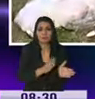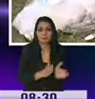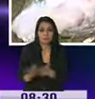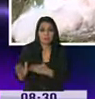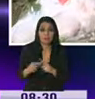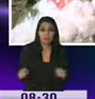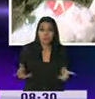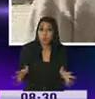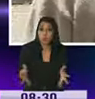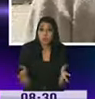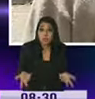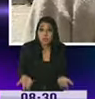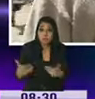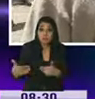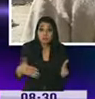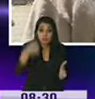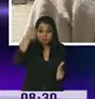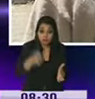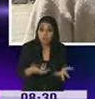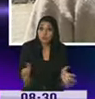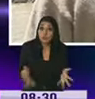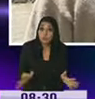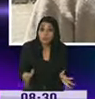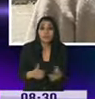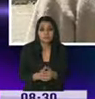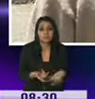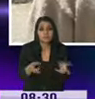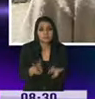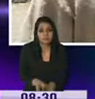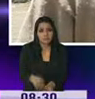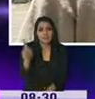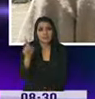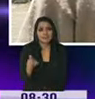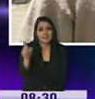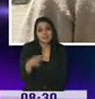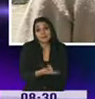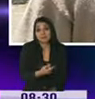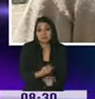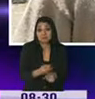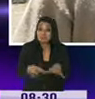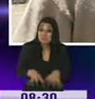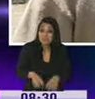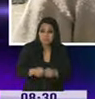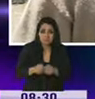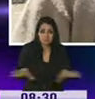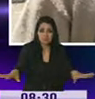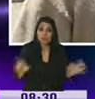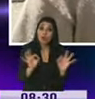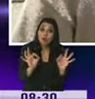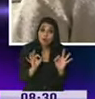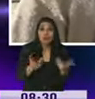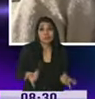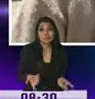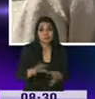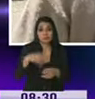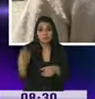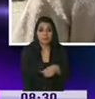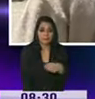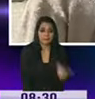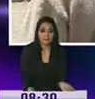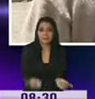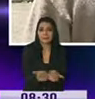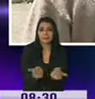Pero al no tener este contenedor, lamentablemente, también los peluditos hacen de las suyas o sencillamente se cae la